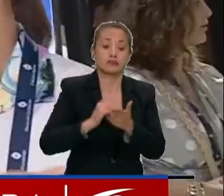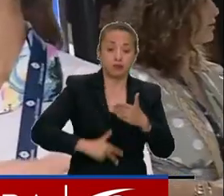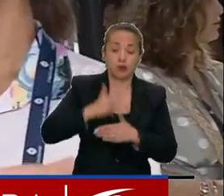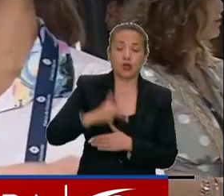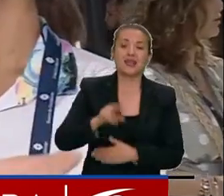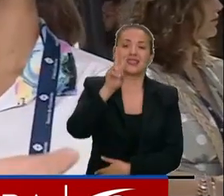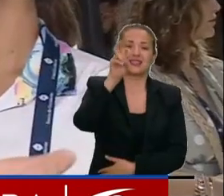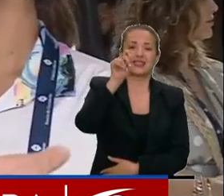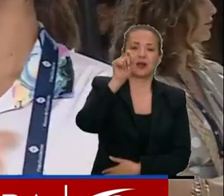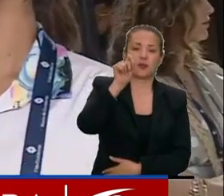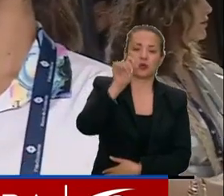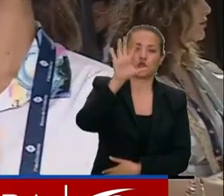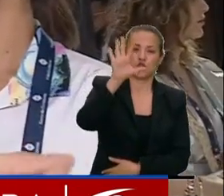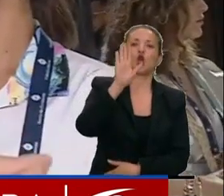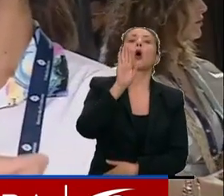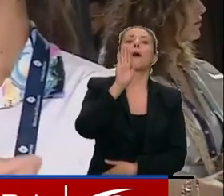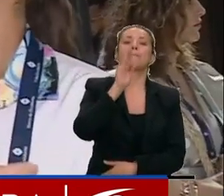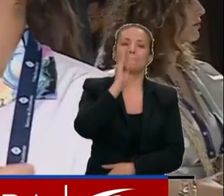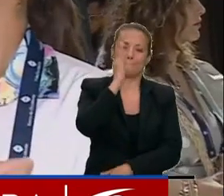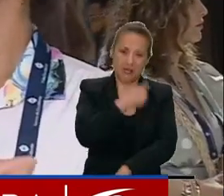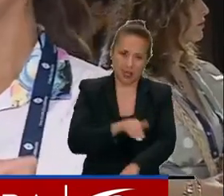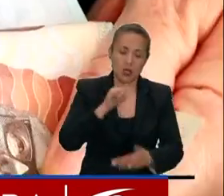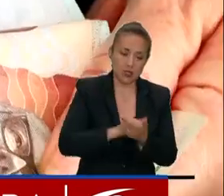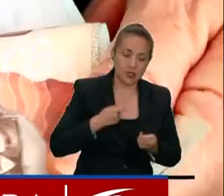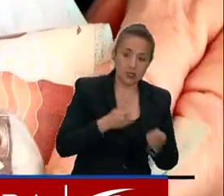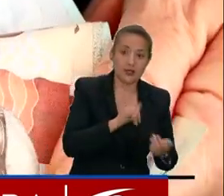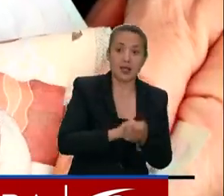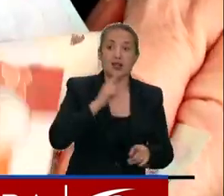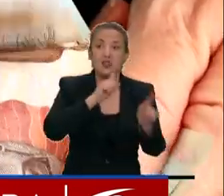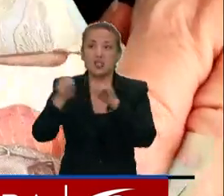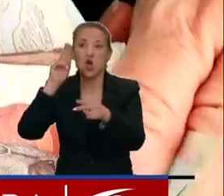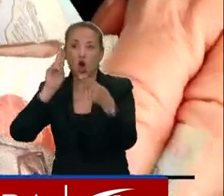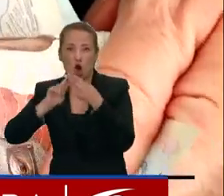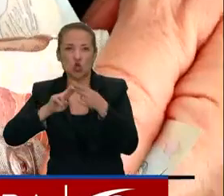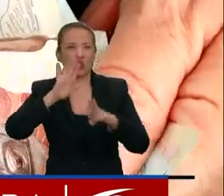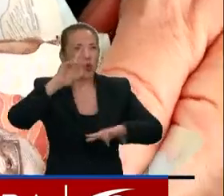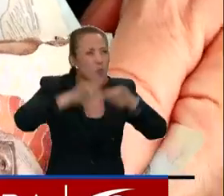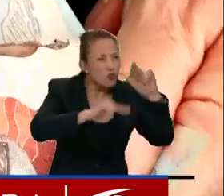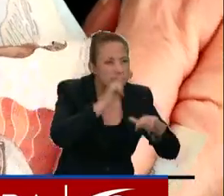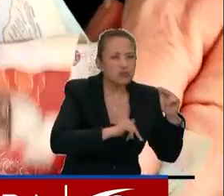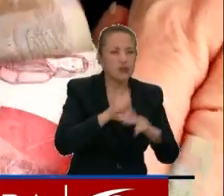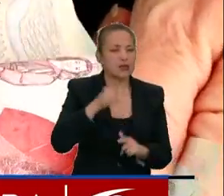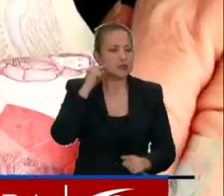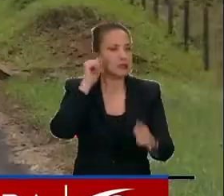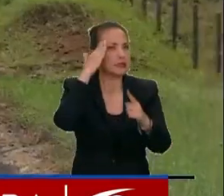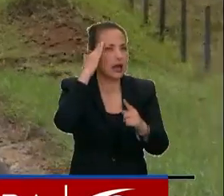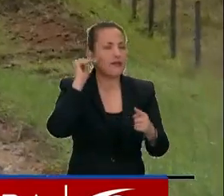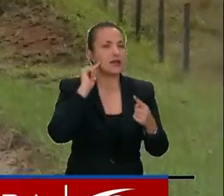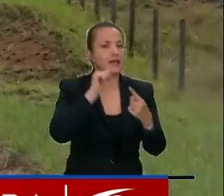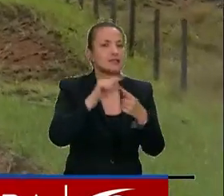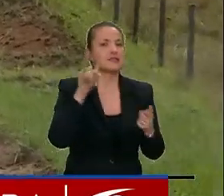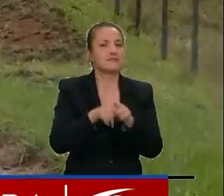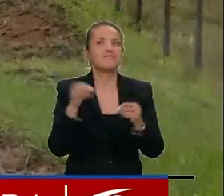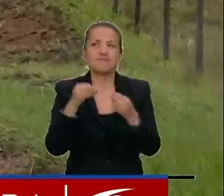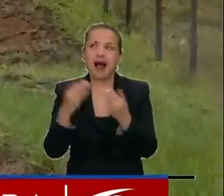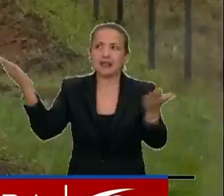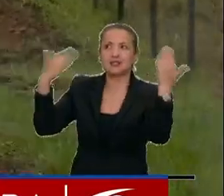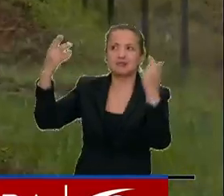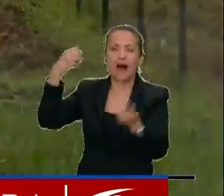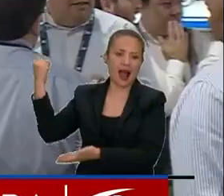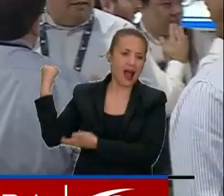Para conocedores del sector de la infraestructura, uno de los grandes retos es atraer más inversión para la financiación de